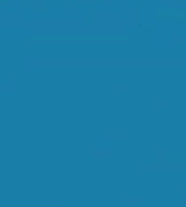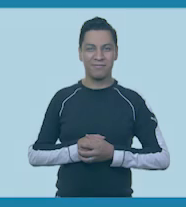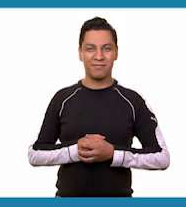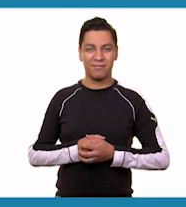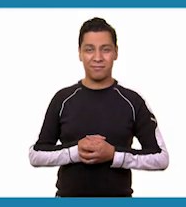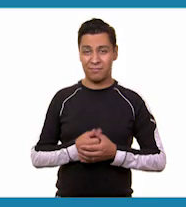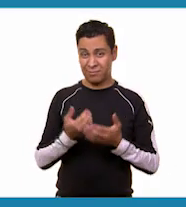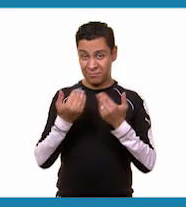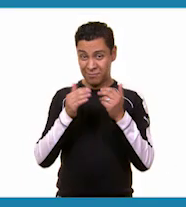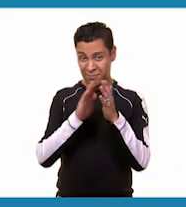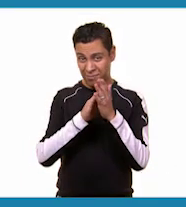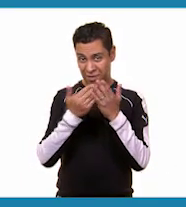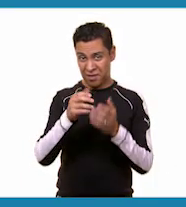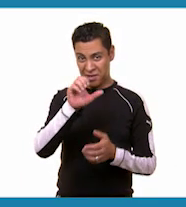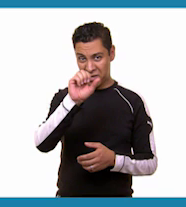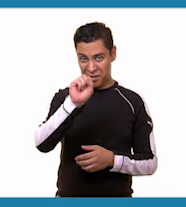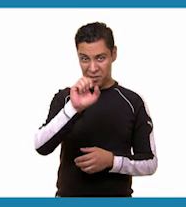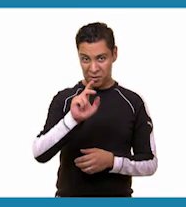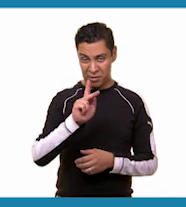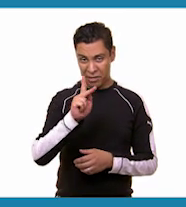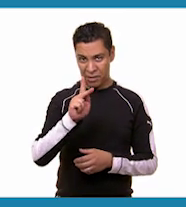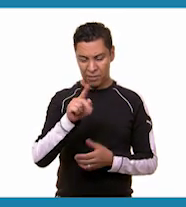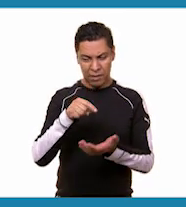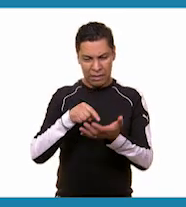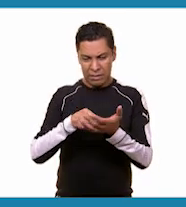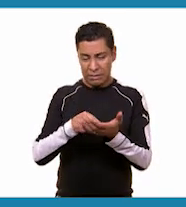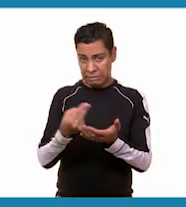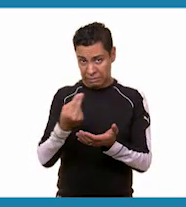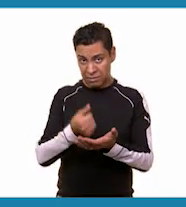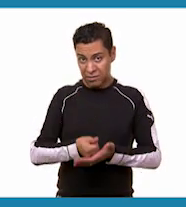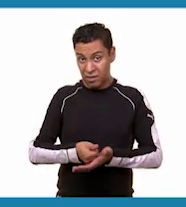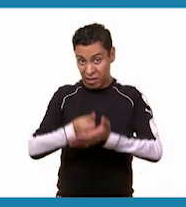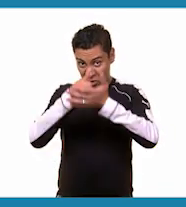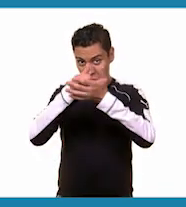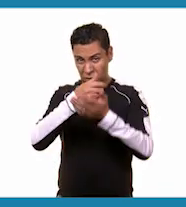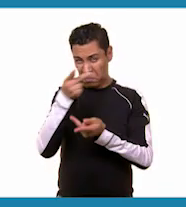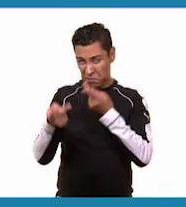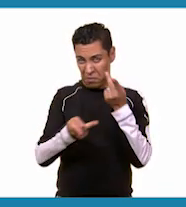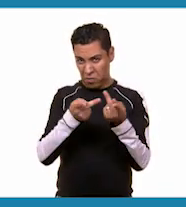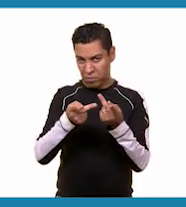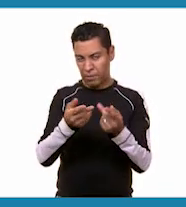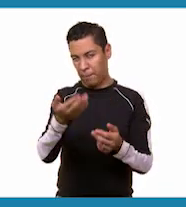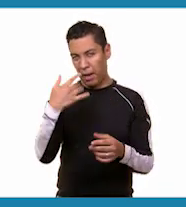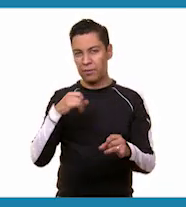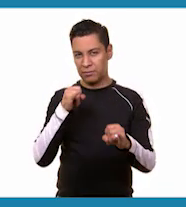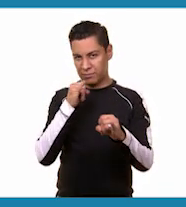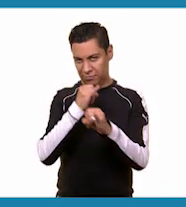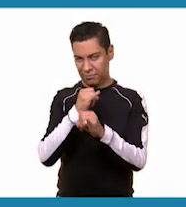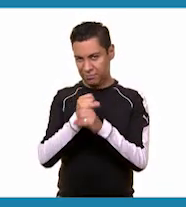Si no tienes el libro de texto o necesitas ayuda para responder las preguntas, contáctanos.